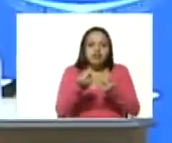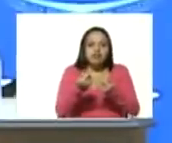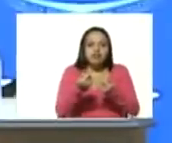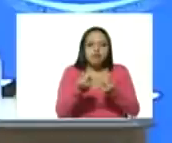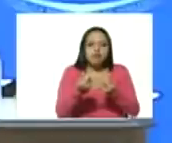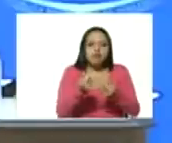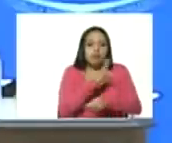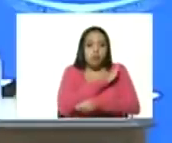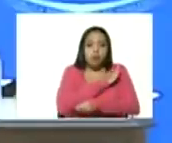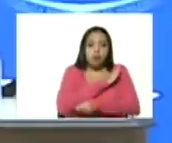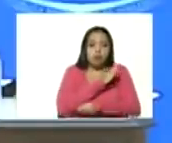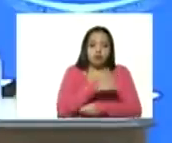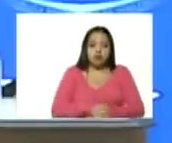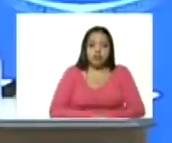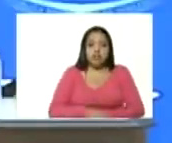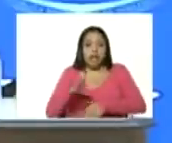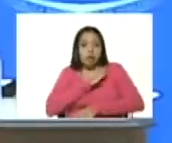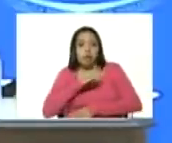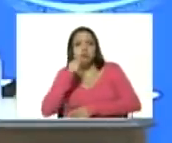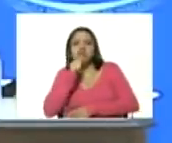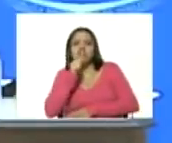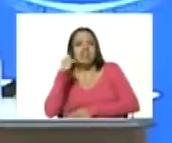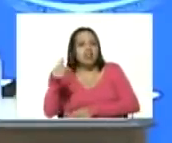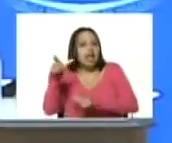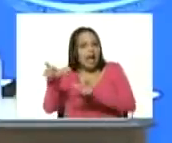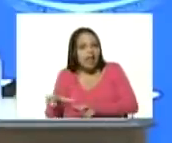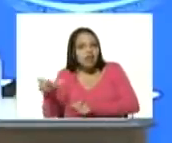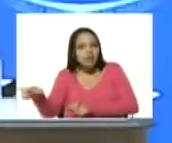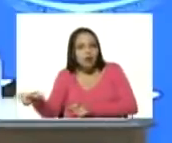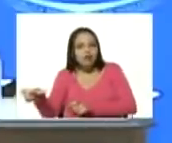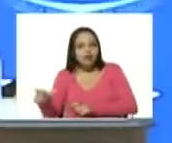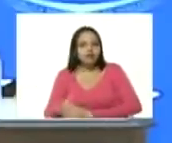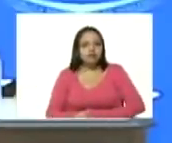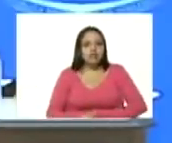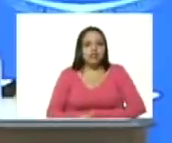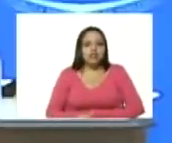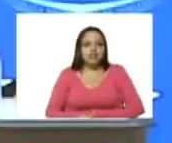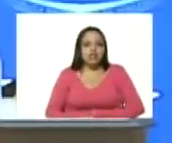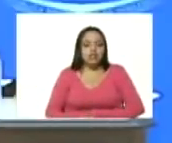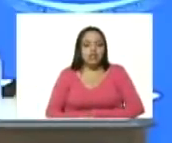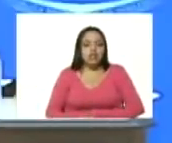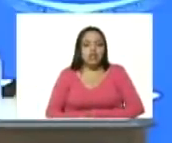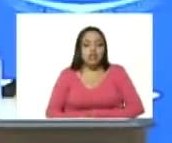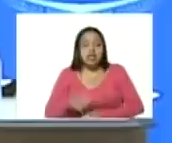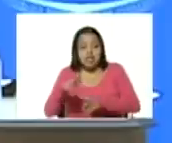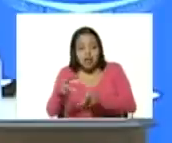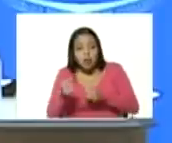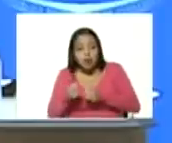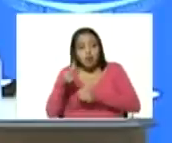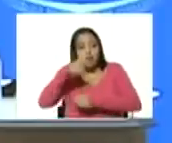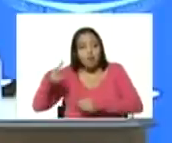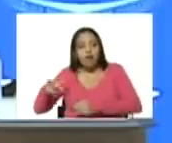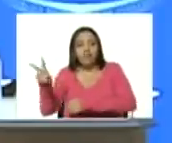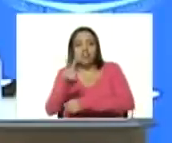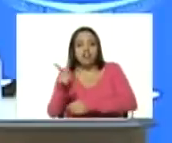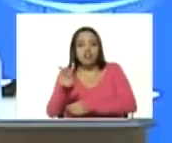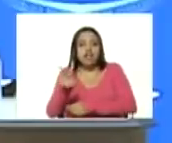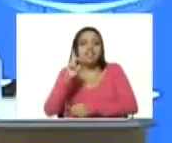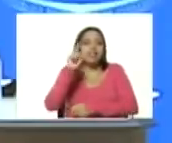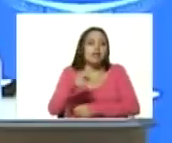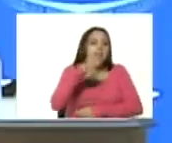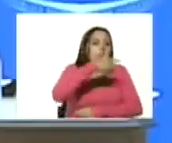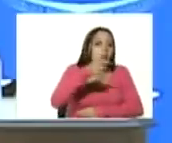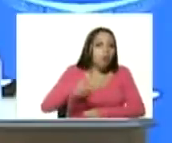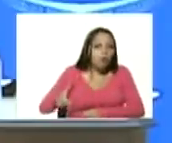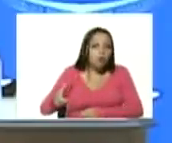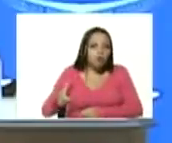le pertenecen, sino que le pertenecen a un Estado, que es el Estado de la República Bolivariana de Venezuela, a un pueblo, que es el